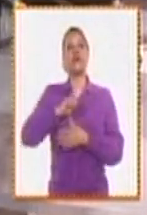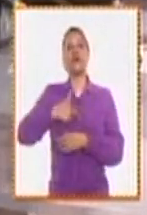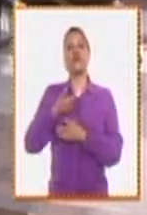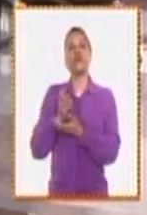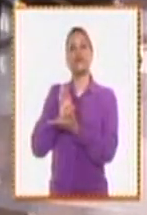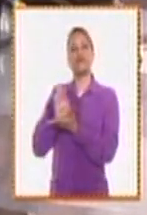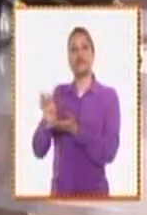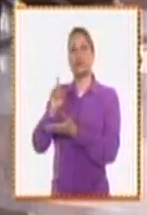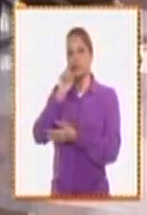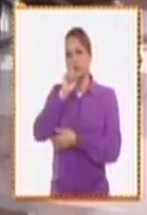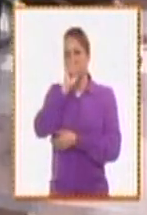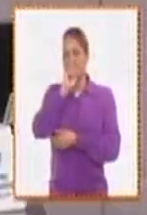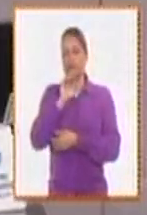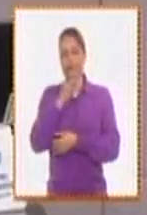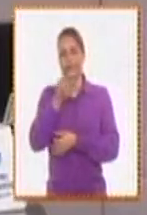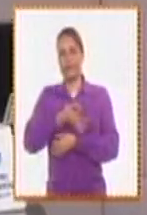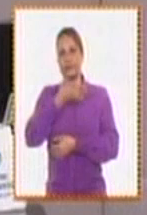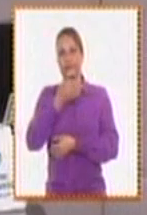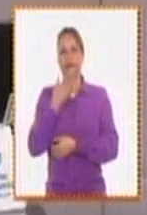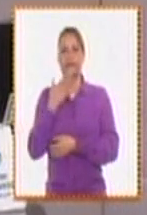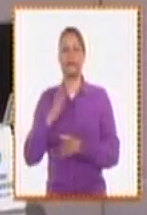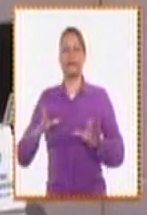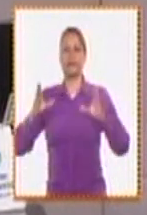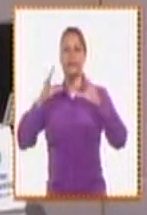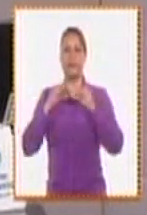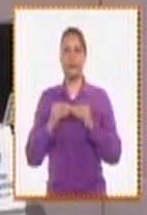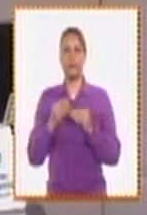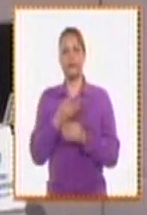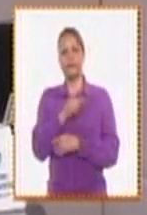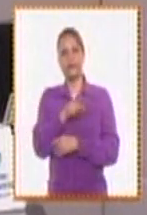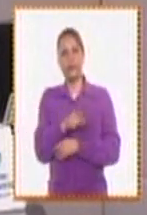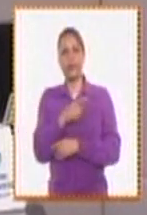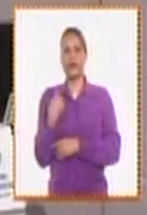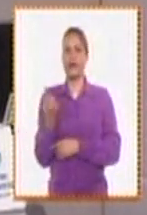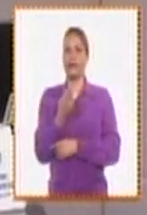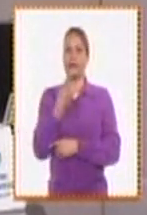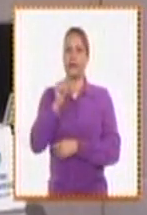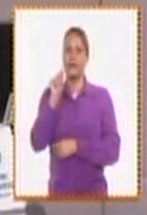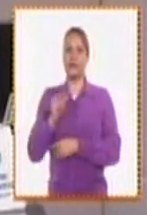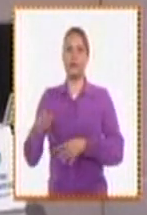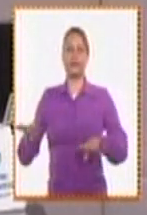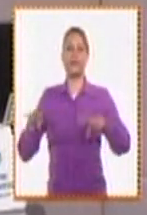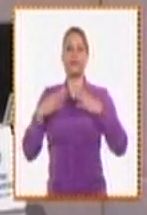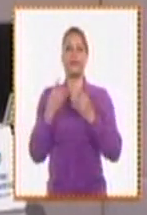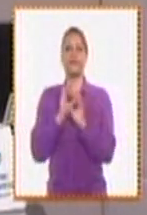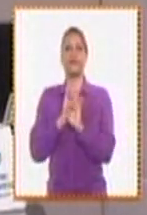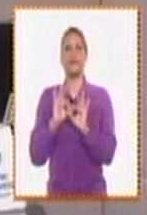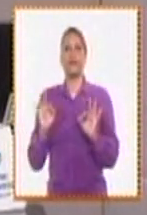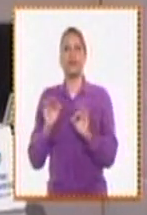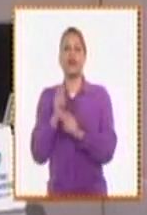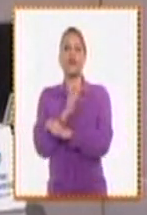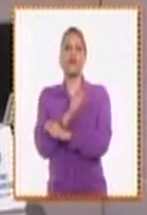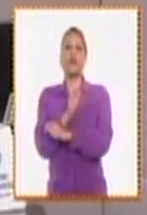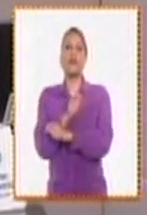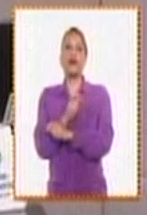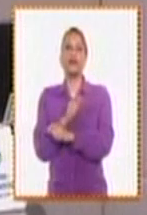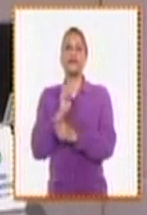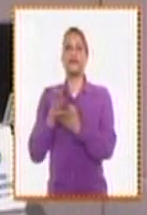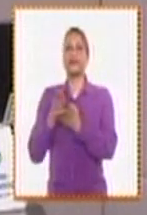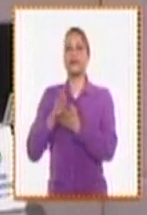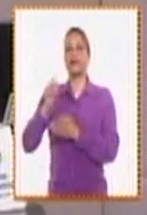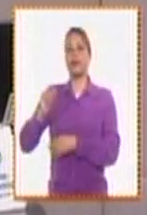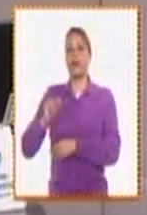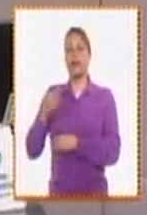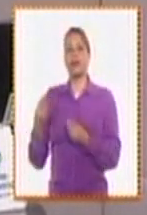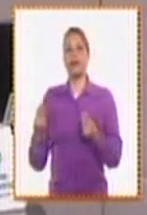al consumo de drogas. Sí, buenas noches, Randy, a usted, a nuestro pueblo y en particular a los queridos maestros y estudiantes que